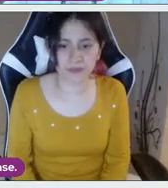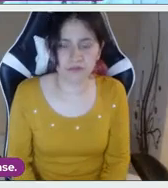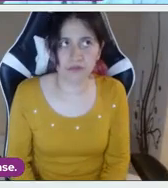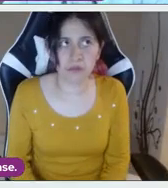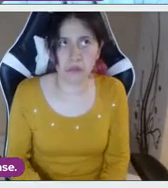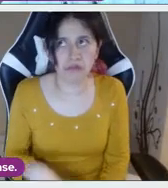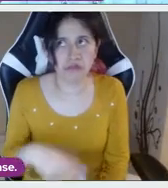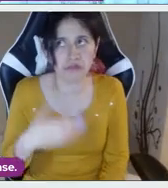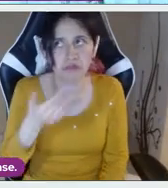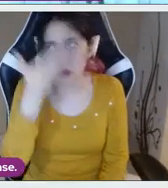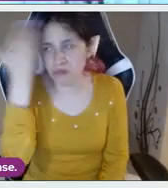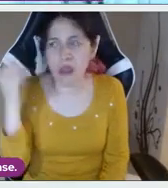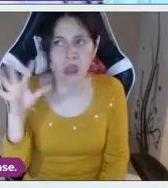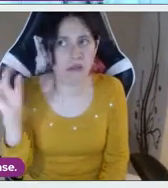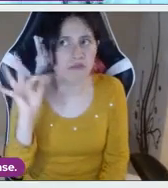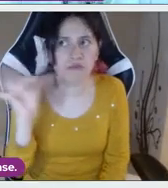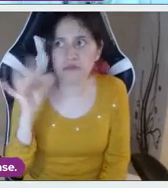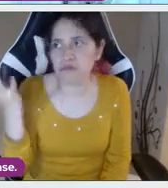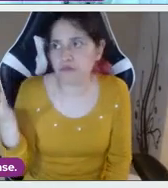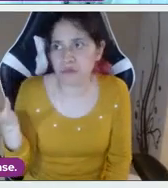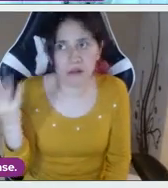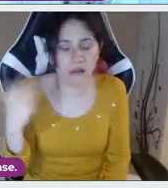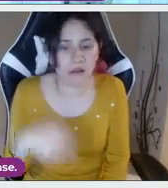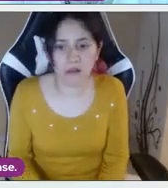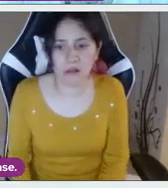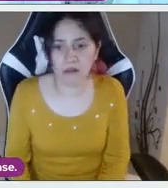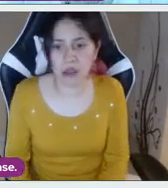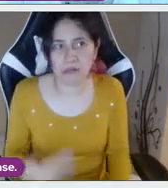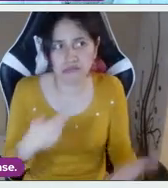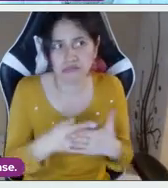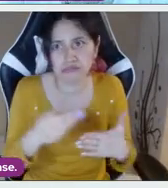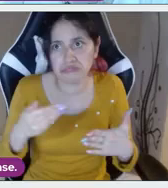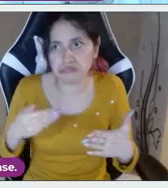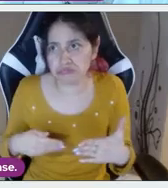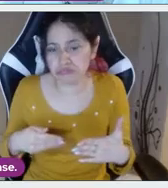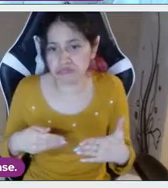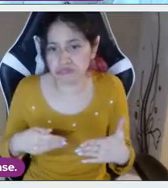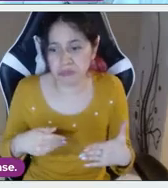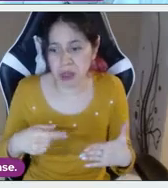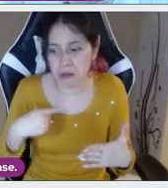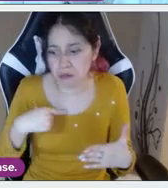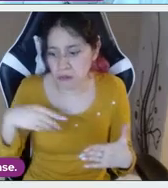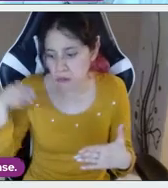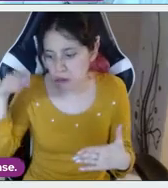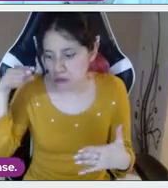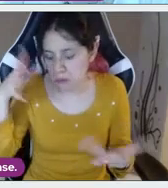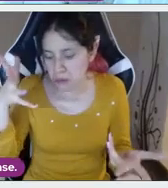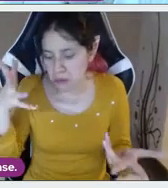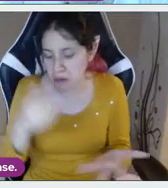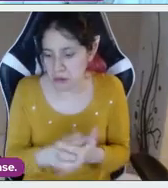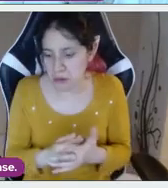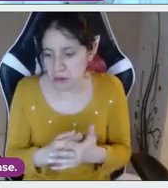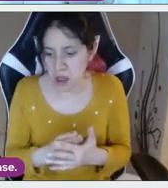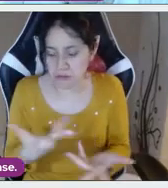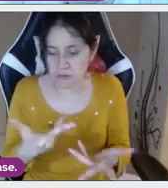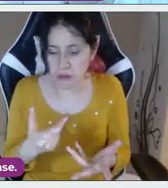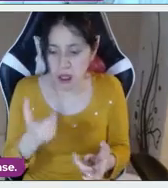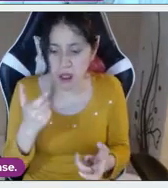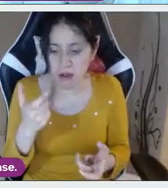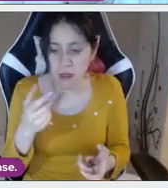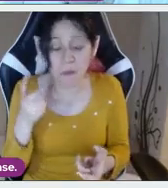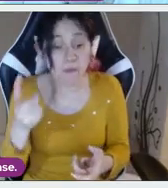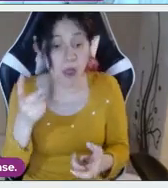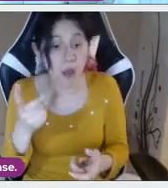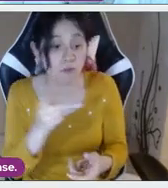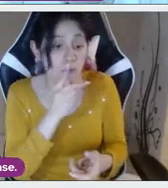se me ocurre, si antes contabas con el sueldo de papá y ahora solamente está el de mamá, y entonces tú adolescente dices,